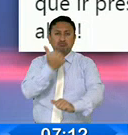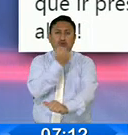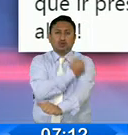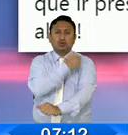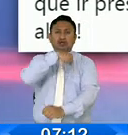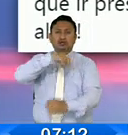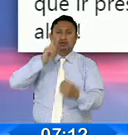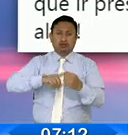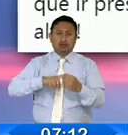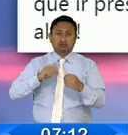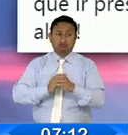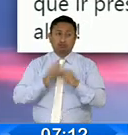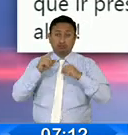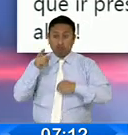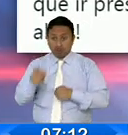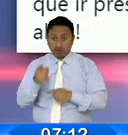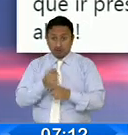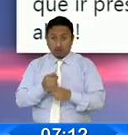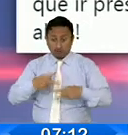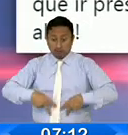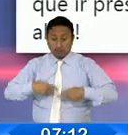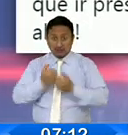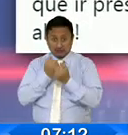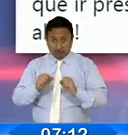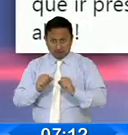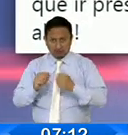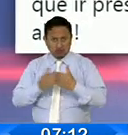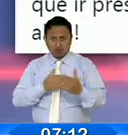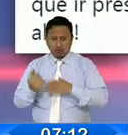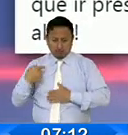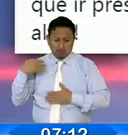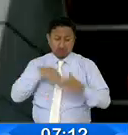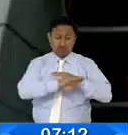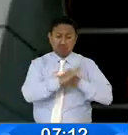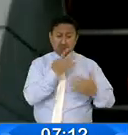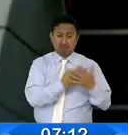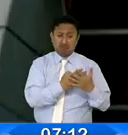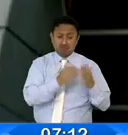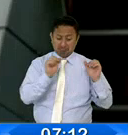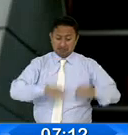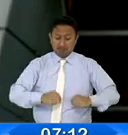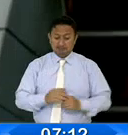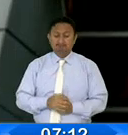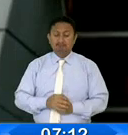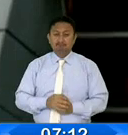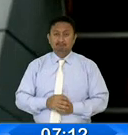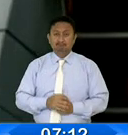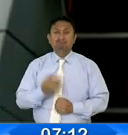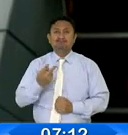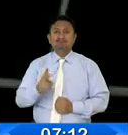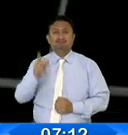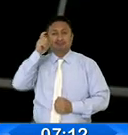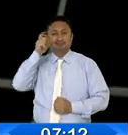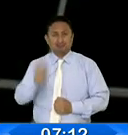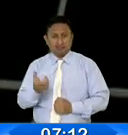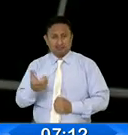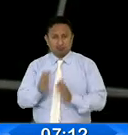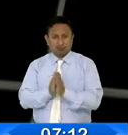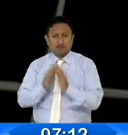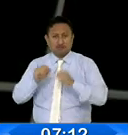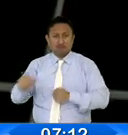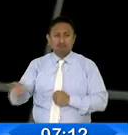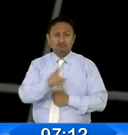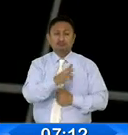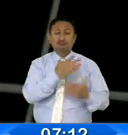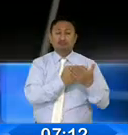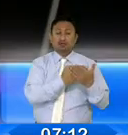que ir preso por salvar vidas, me iré con la frente en alto. Durante esta diligencia, además, la fiscalía solicitó prisión preventiva para todos